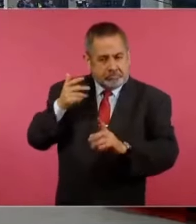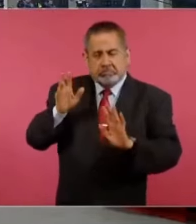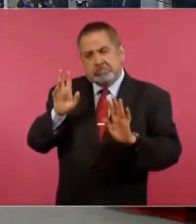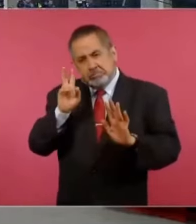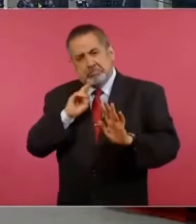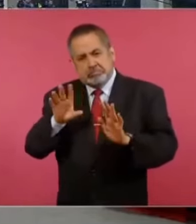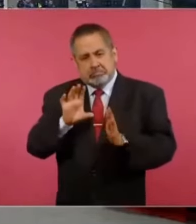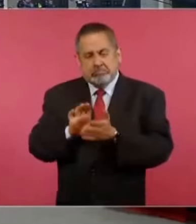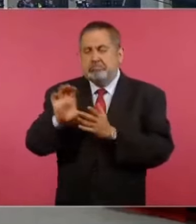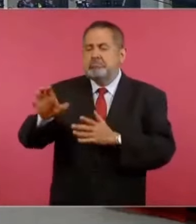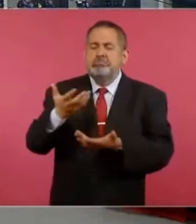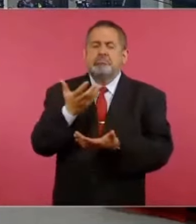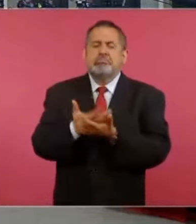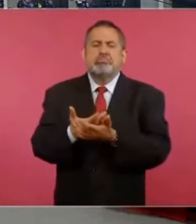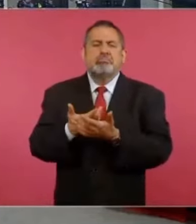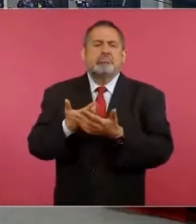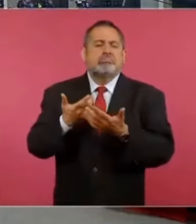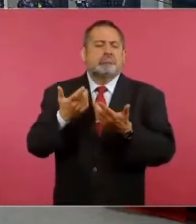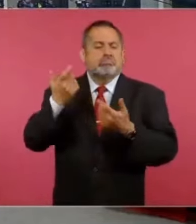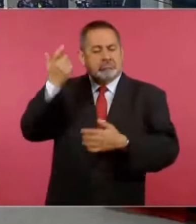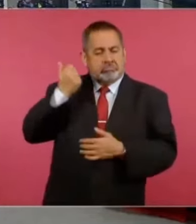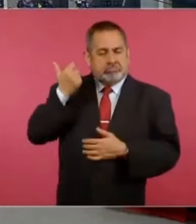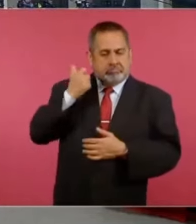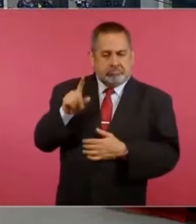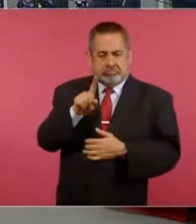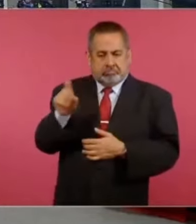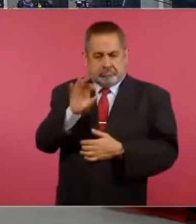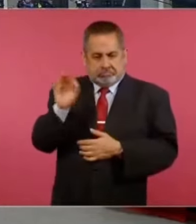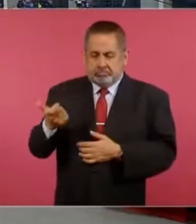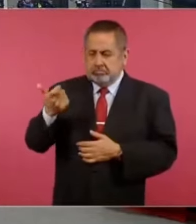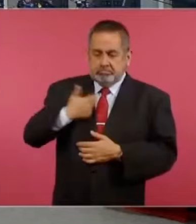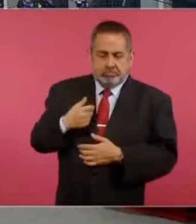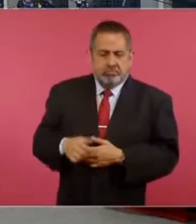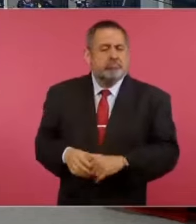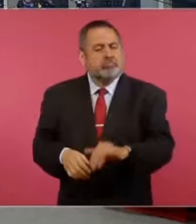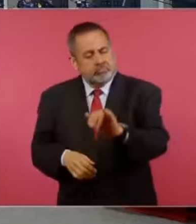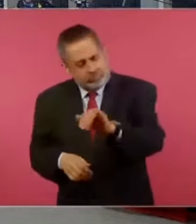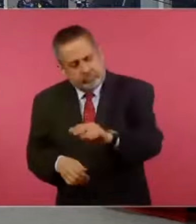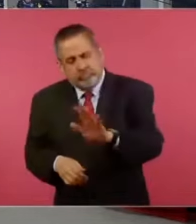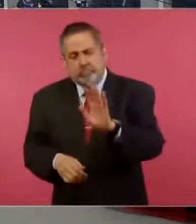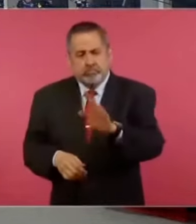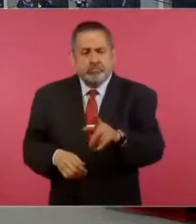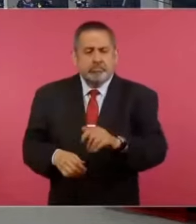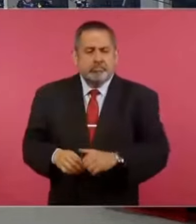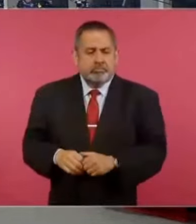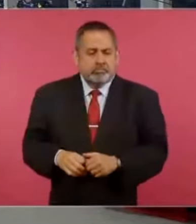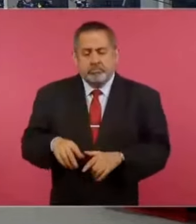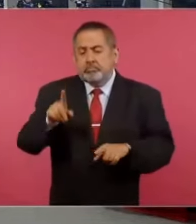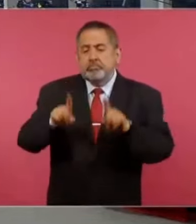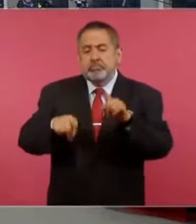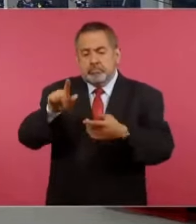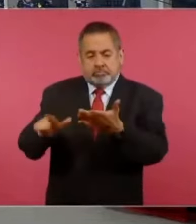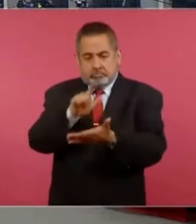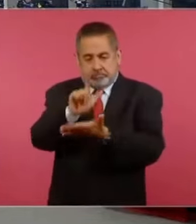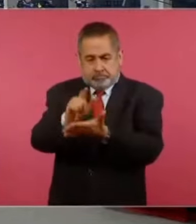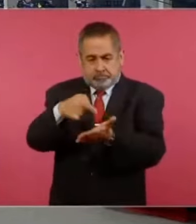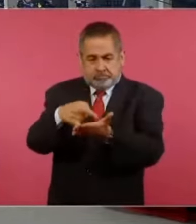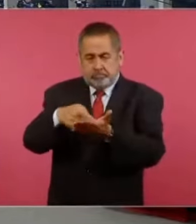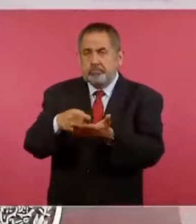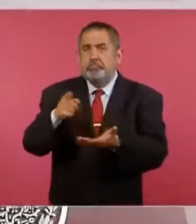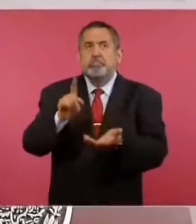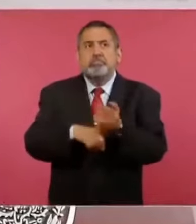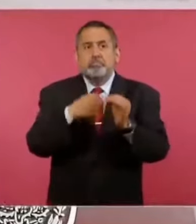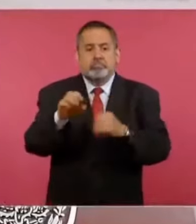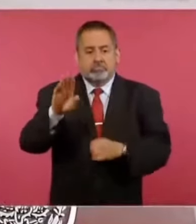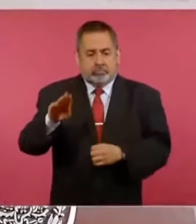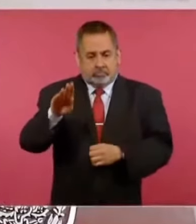ya jubilarse con un 100% de su salario. Sí, los que de acuerdo a la ley del